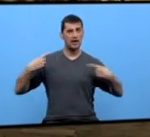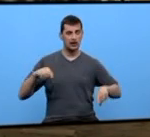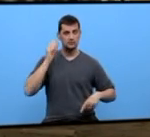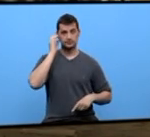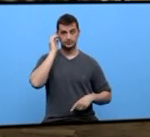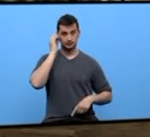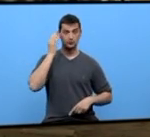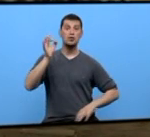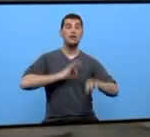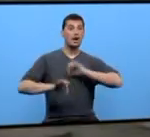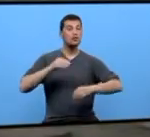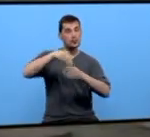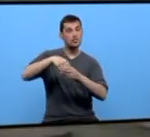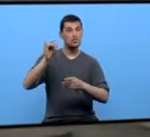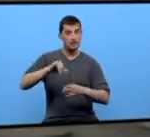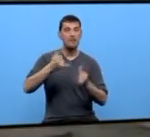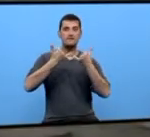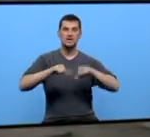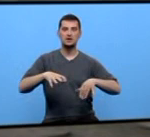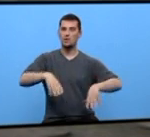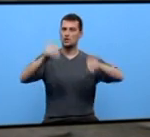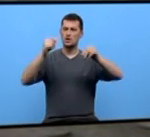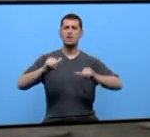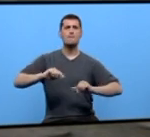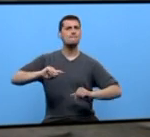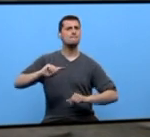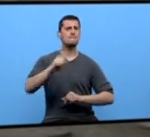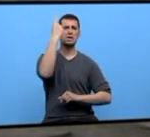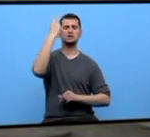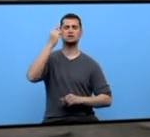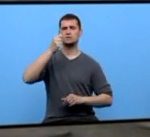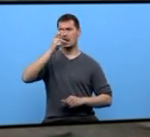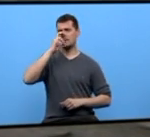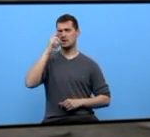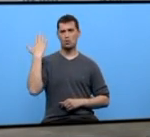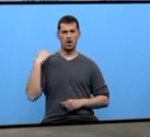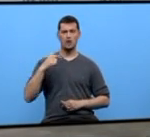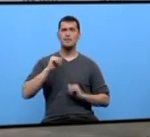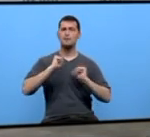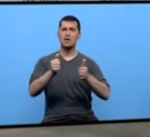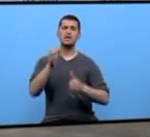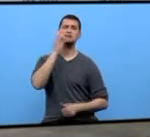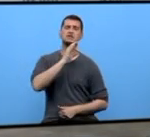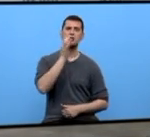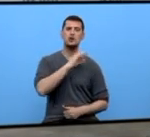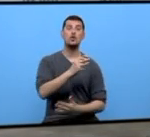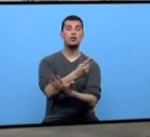teatrais completan o amplo programa dunha das festas máis antigas de Galicia, que ven celebrando ininterrompidamente desde o século